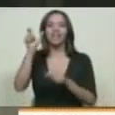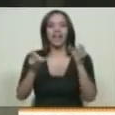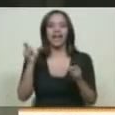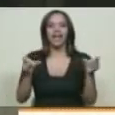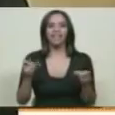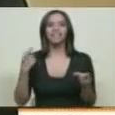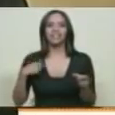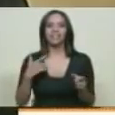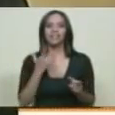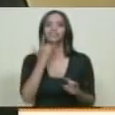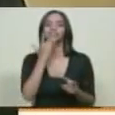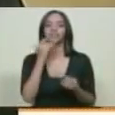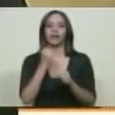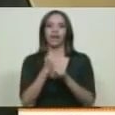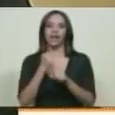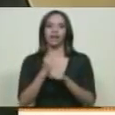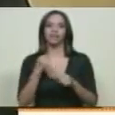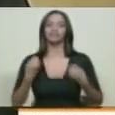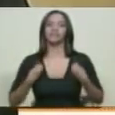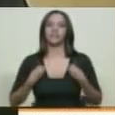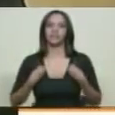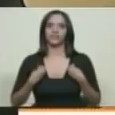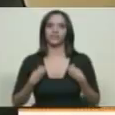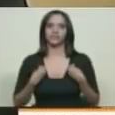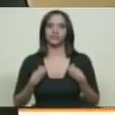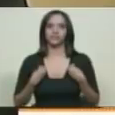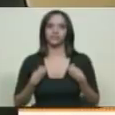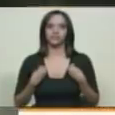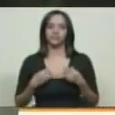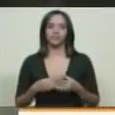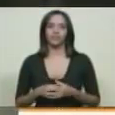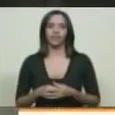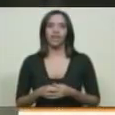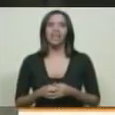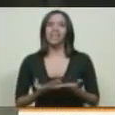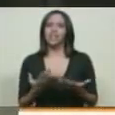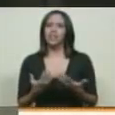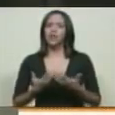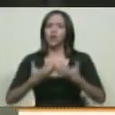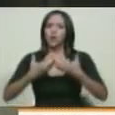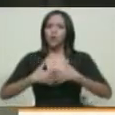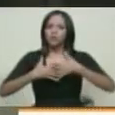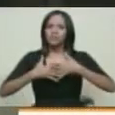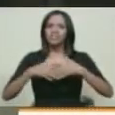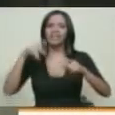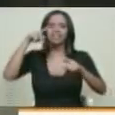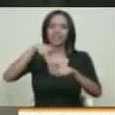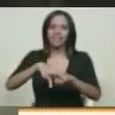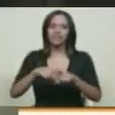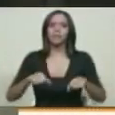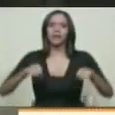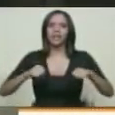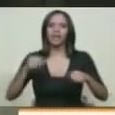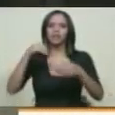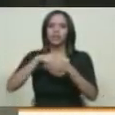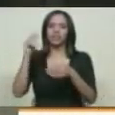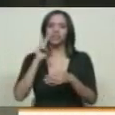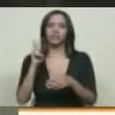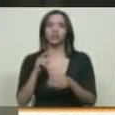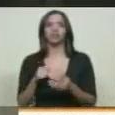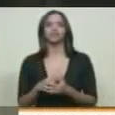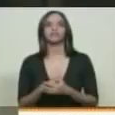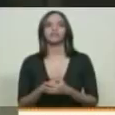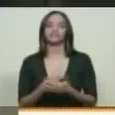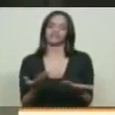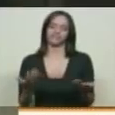una dignidad para vivir. ¿Los comerciantes o los empresarios están atacando al mercado interno venezolano?